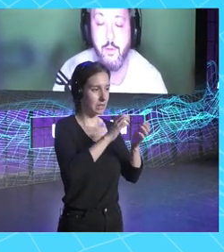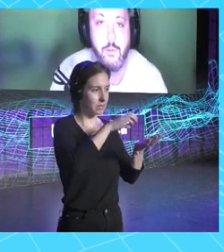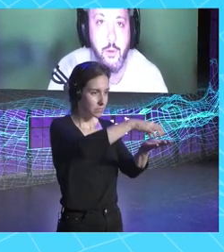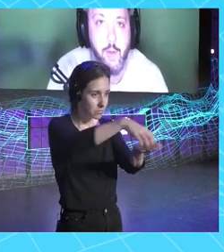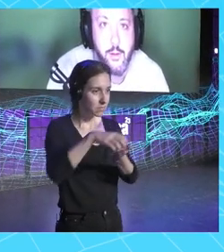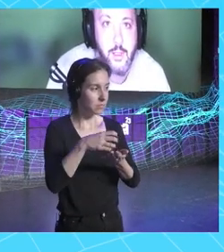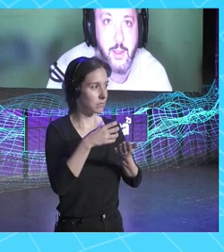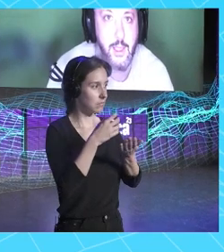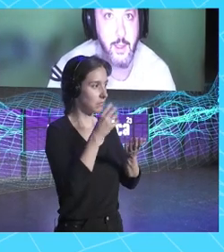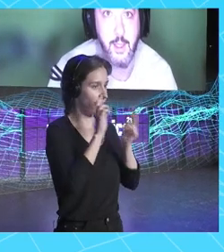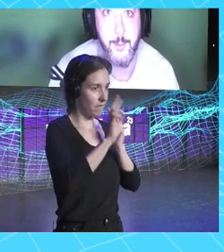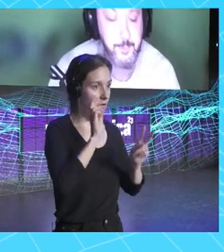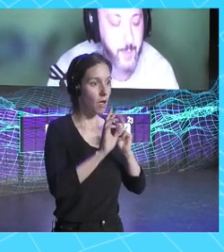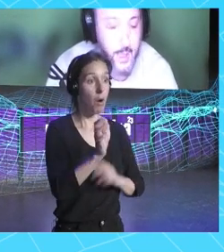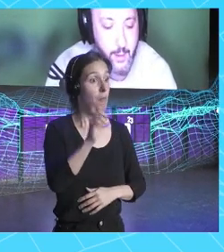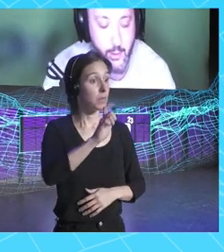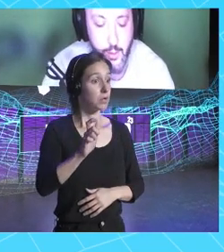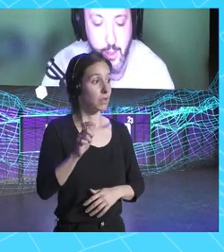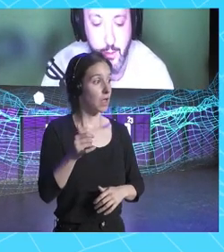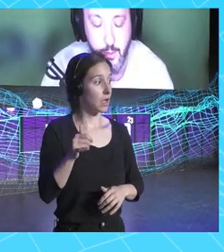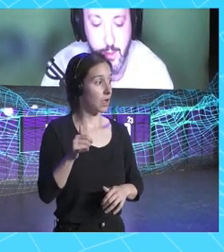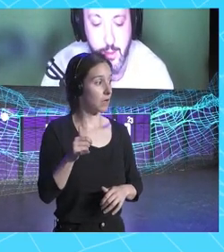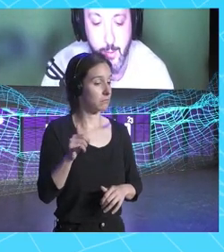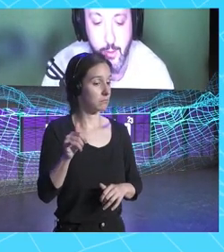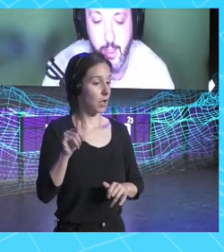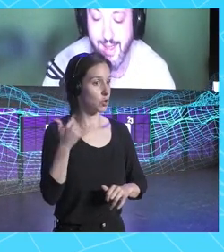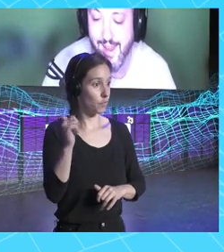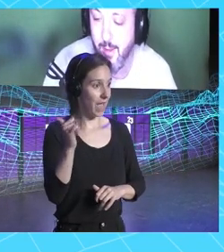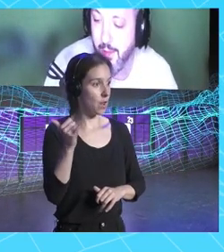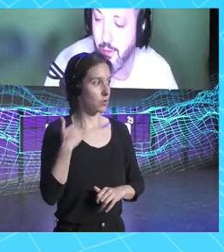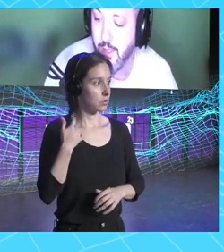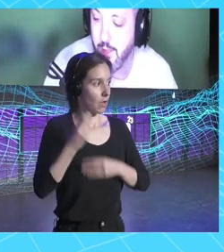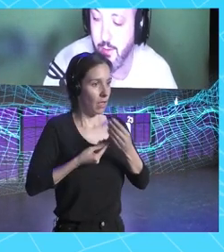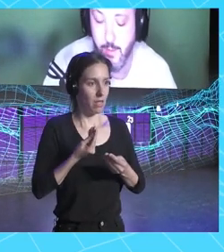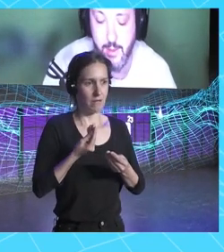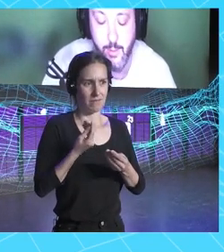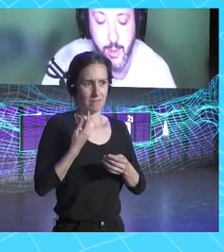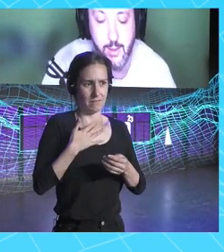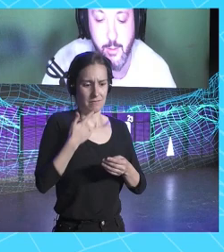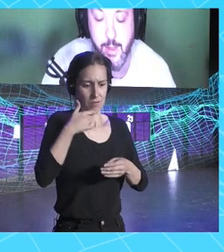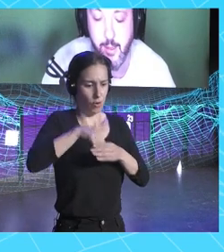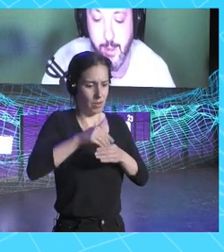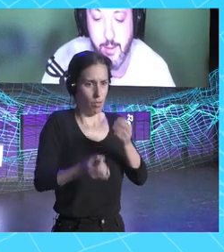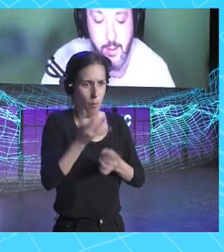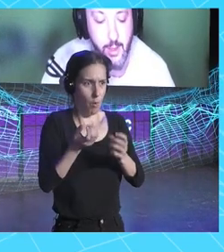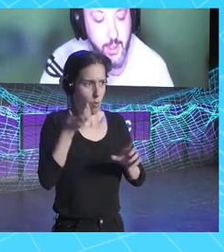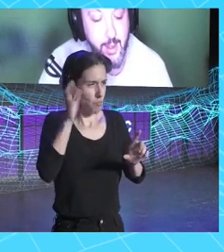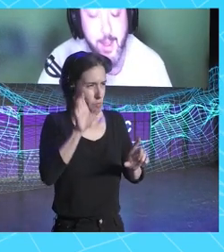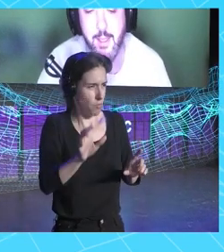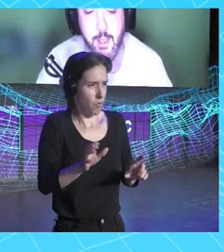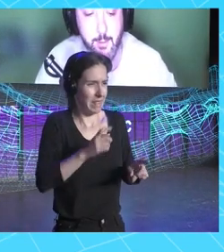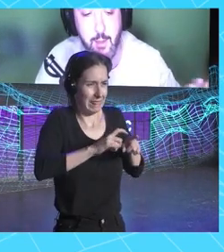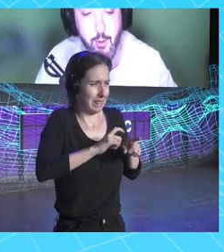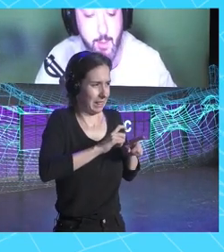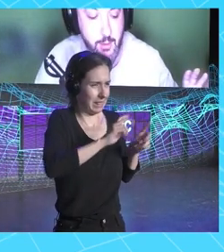surfeos que que hacen contenido sobre este tema no cada vez los nichos son más importantes y son más relevantes no Qué pasa